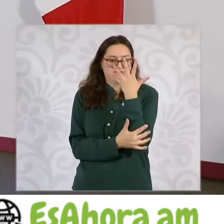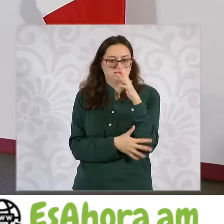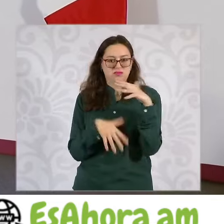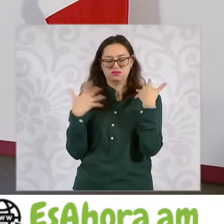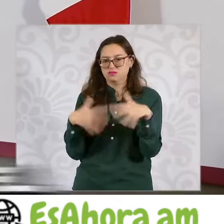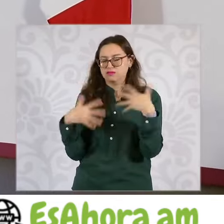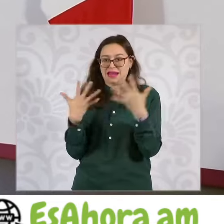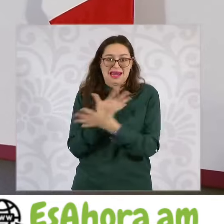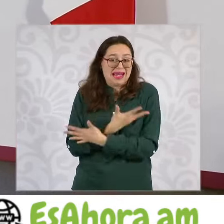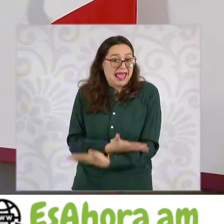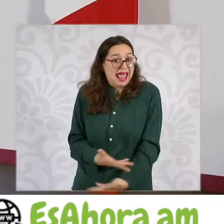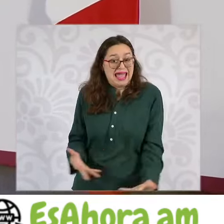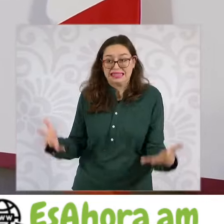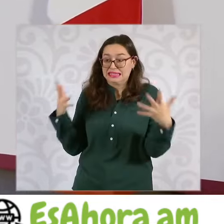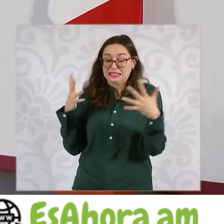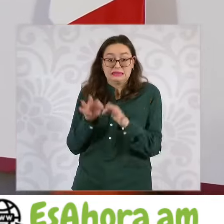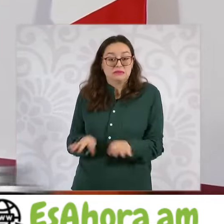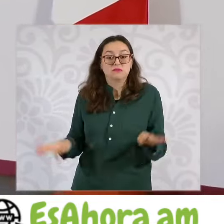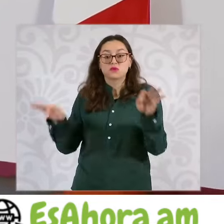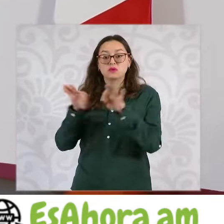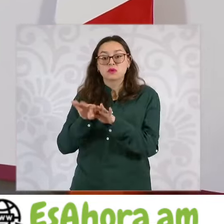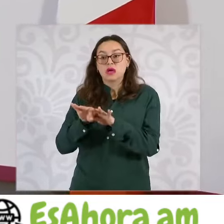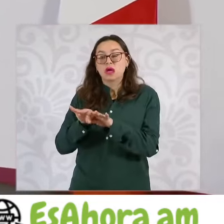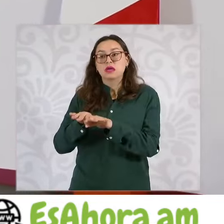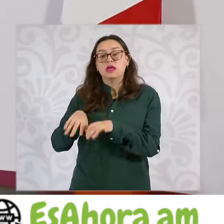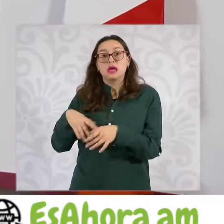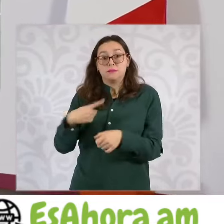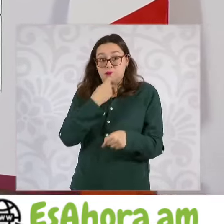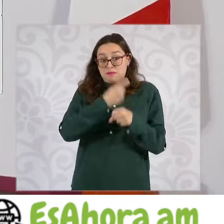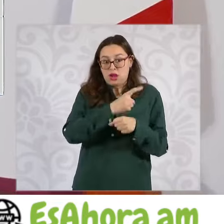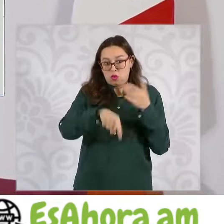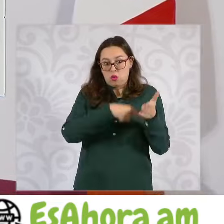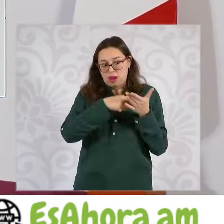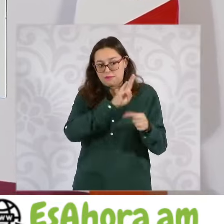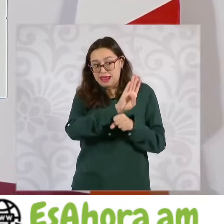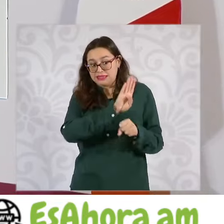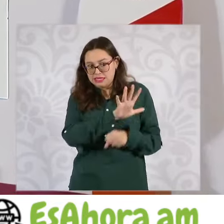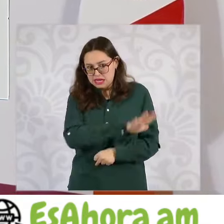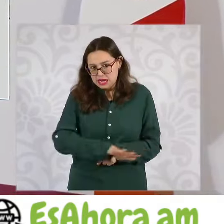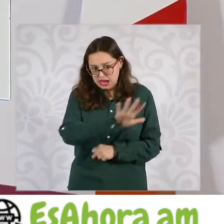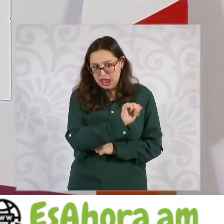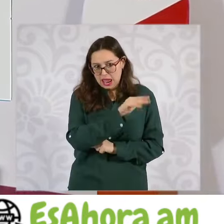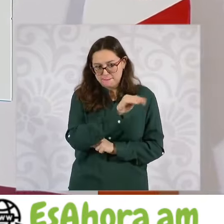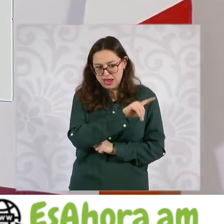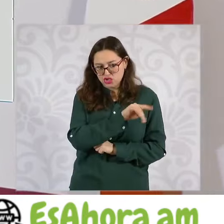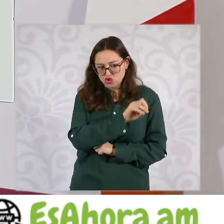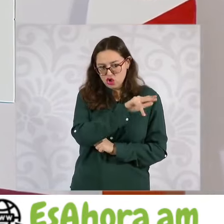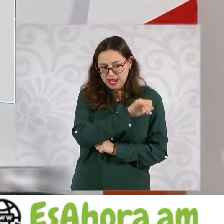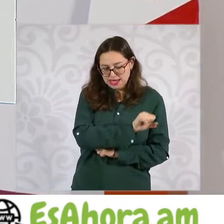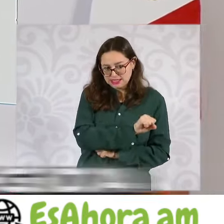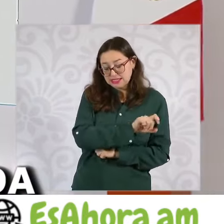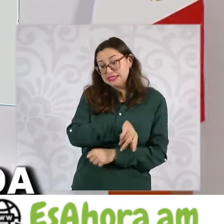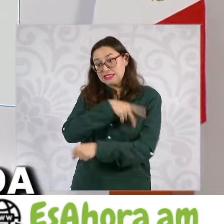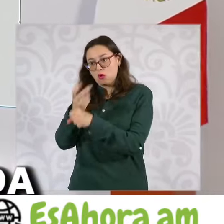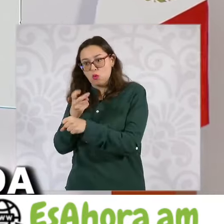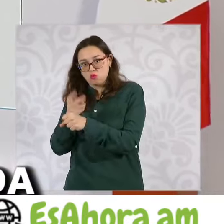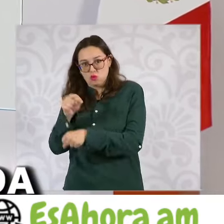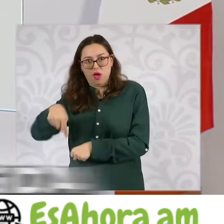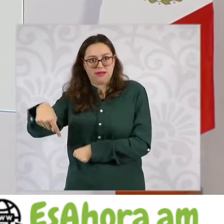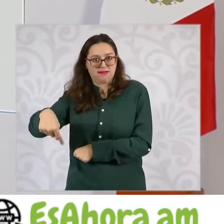selva tropical, después del Amazonas. Entonces, una vez que se decreta un área